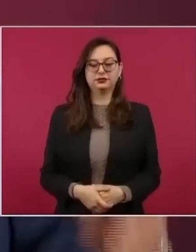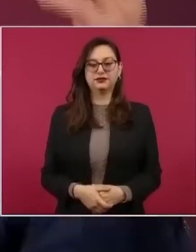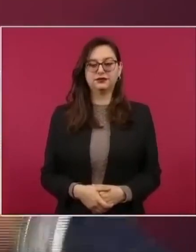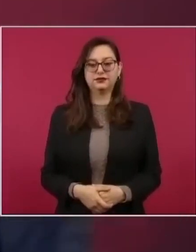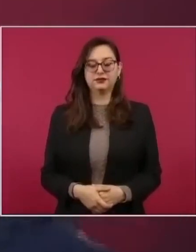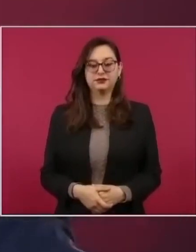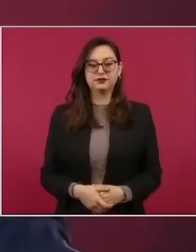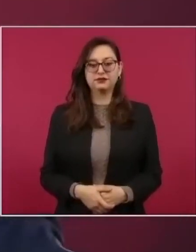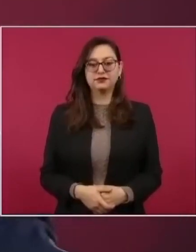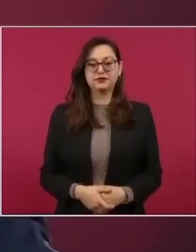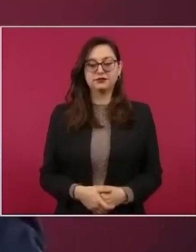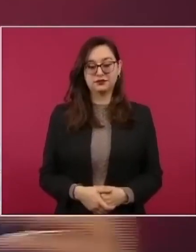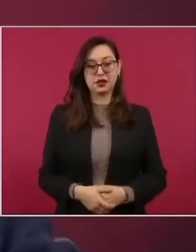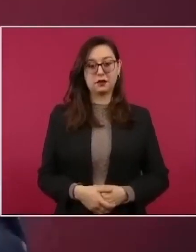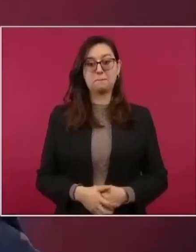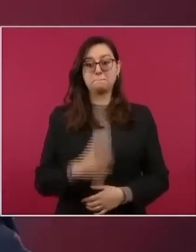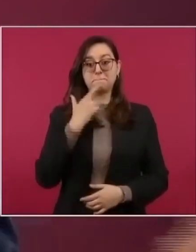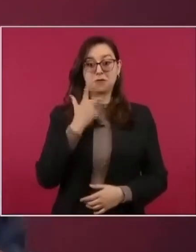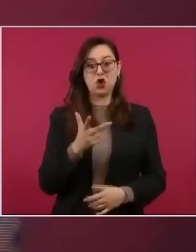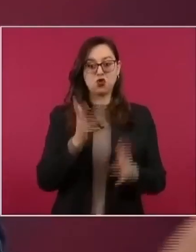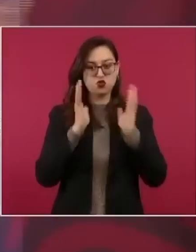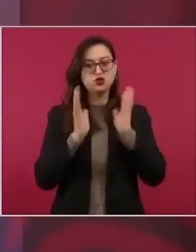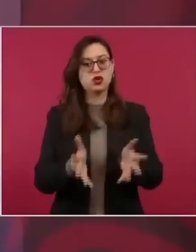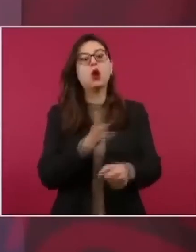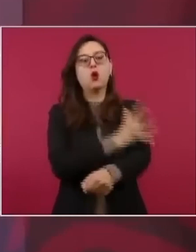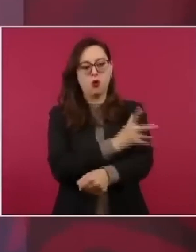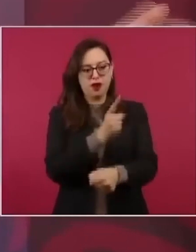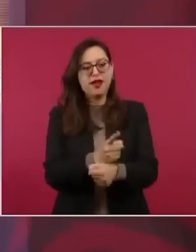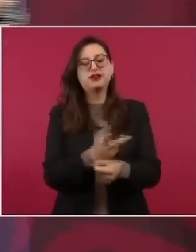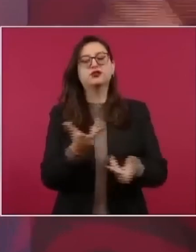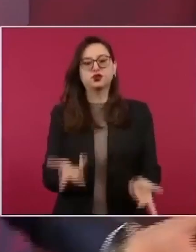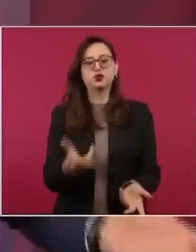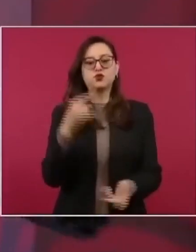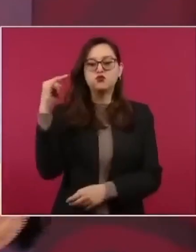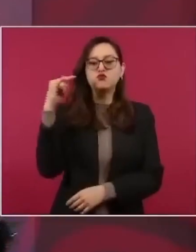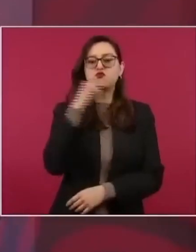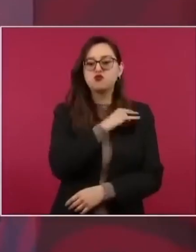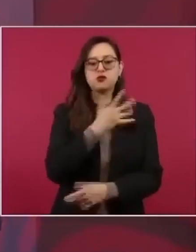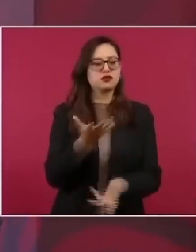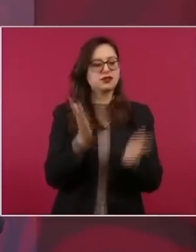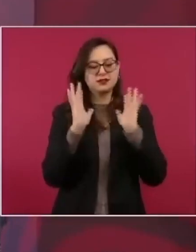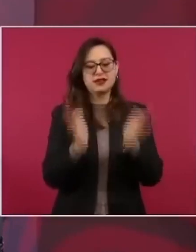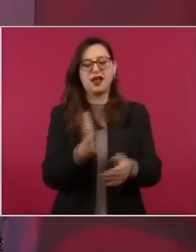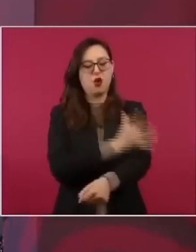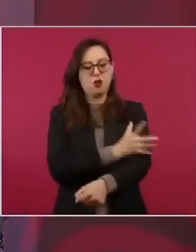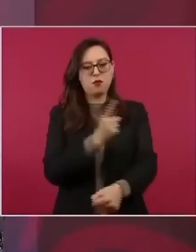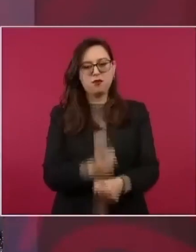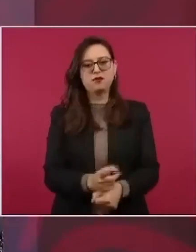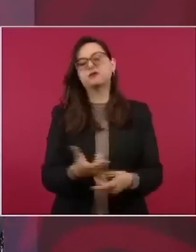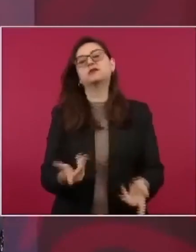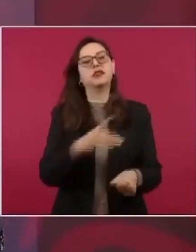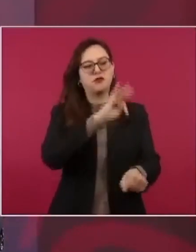Mejor que se quiten ya por completo la máscara. Sí, García Luna es